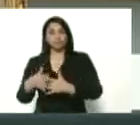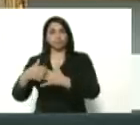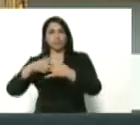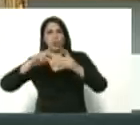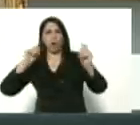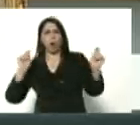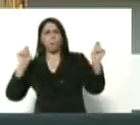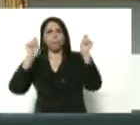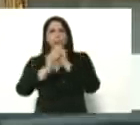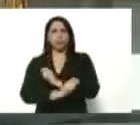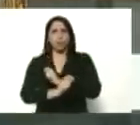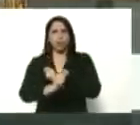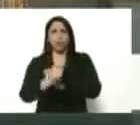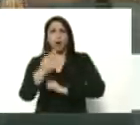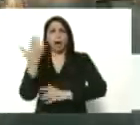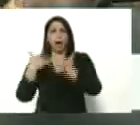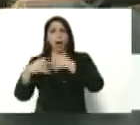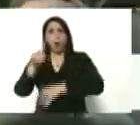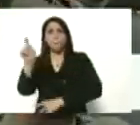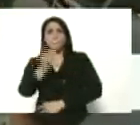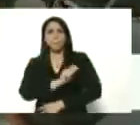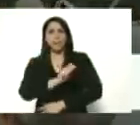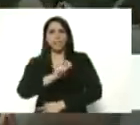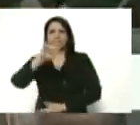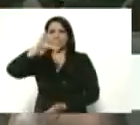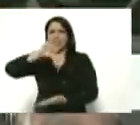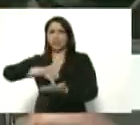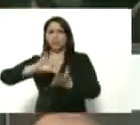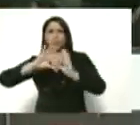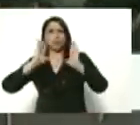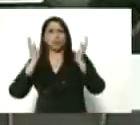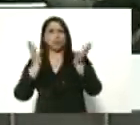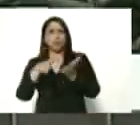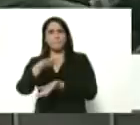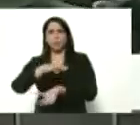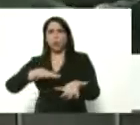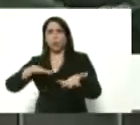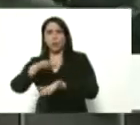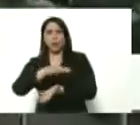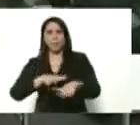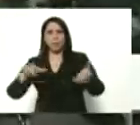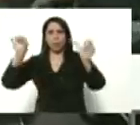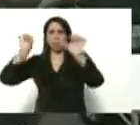convirtió hace un mes en el centro mundial de la crisis del coronavirus.